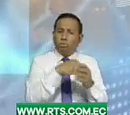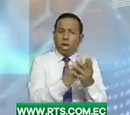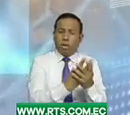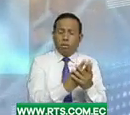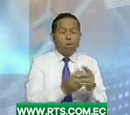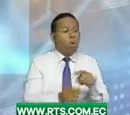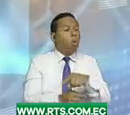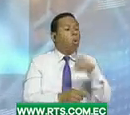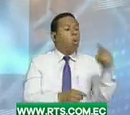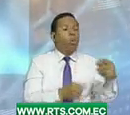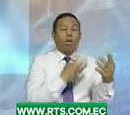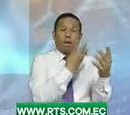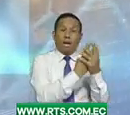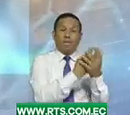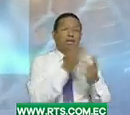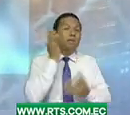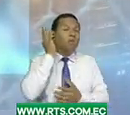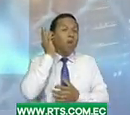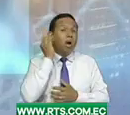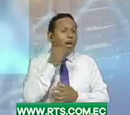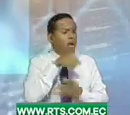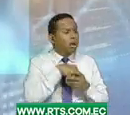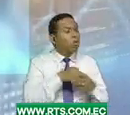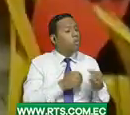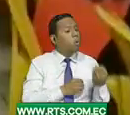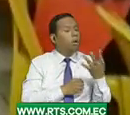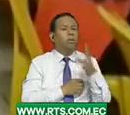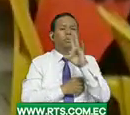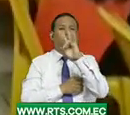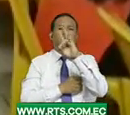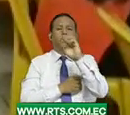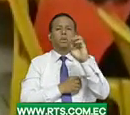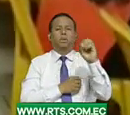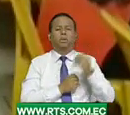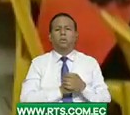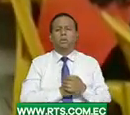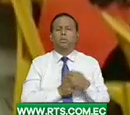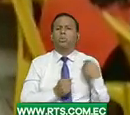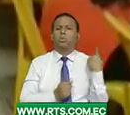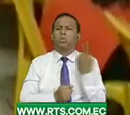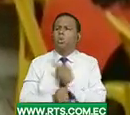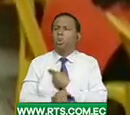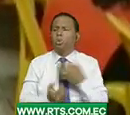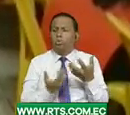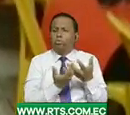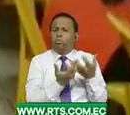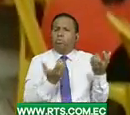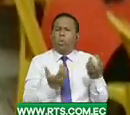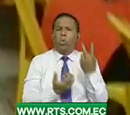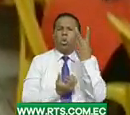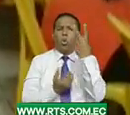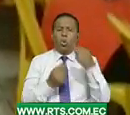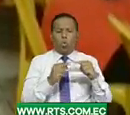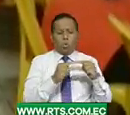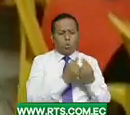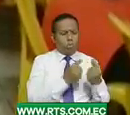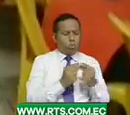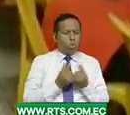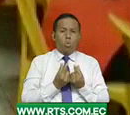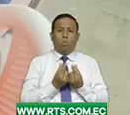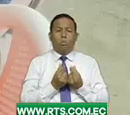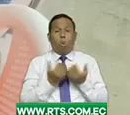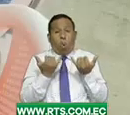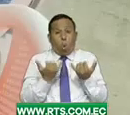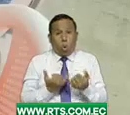de mujeres son 700 privadas. Que tenemos divididas en dos grupos. El día de hoy 350 que se